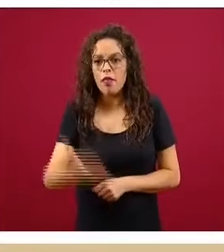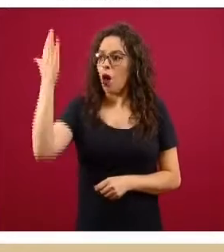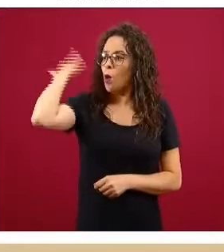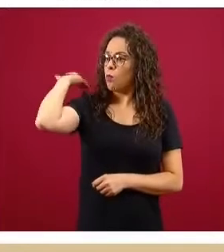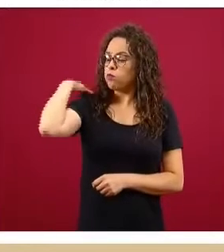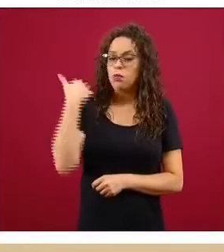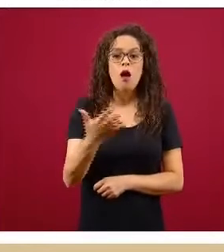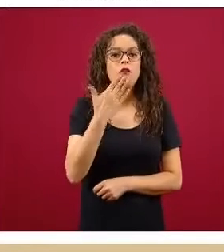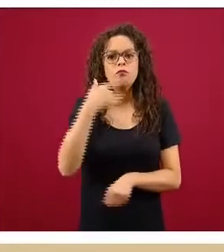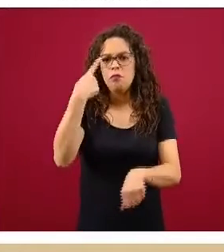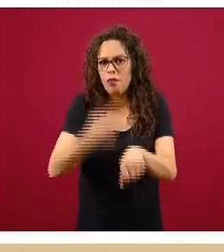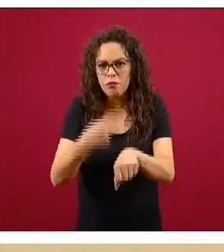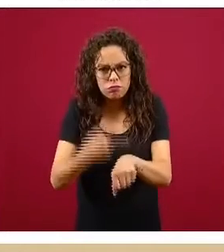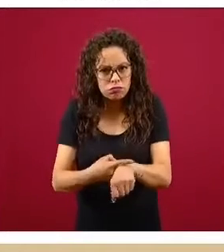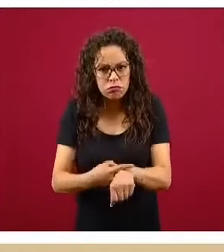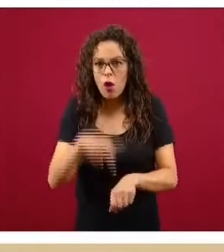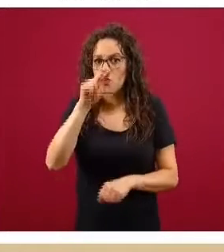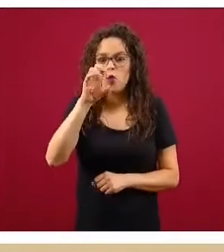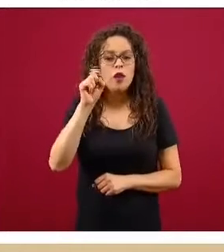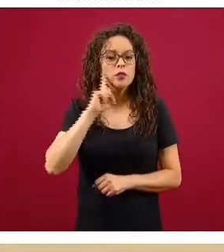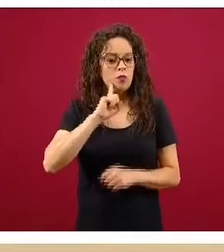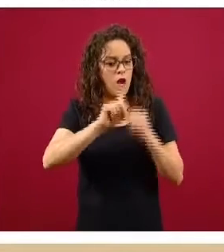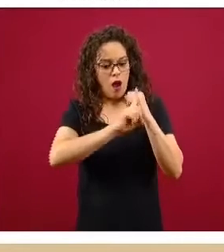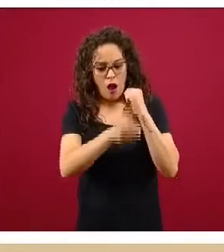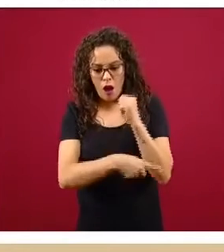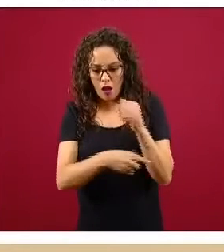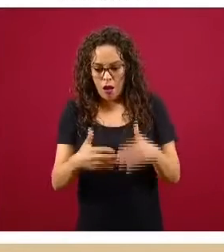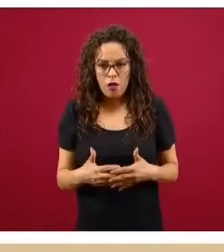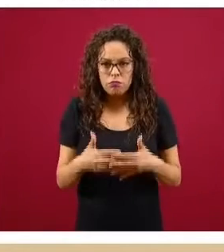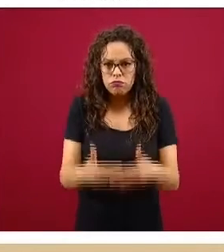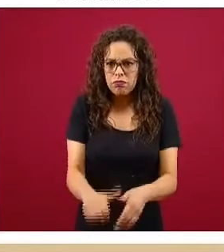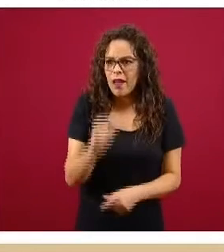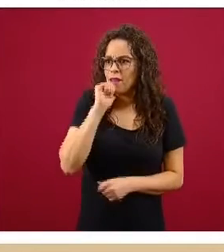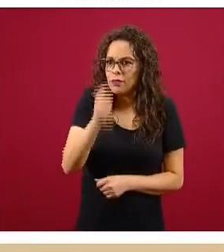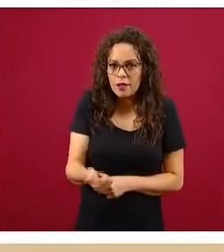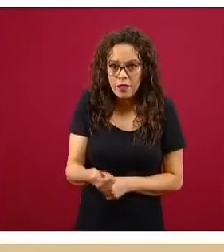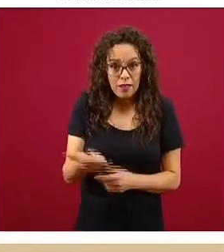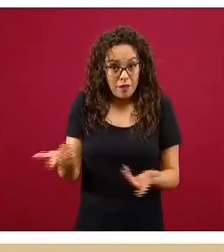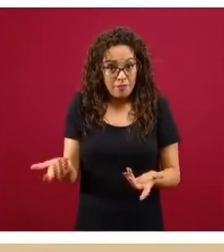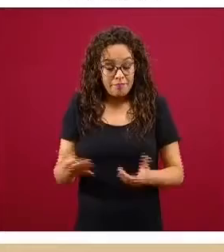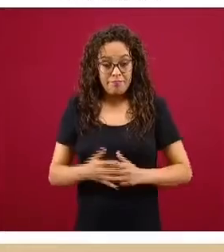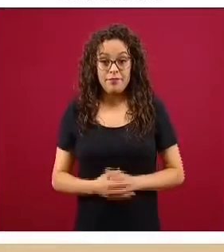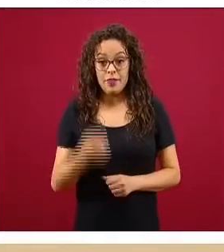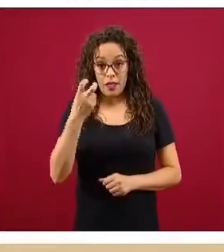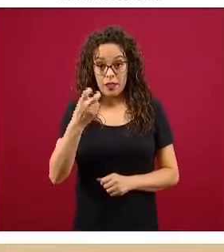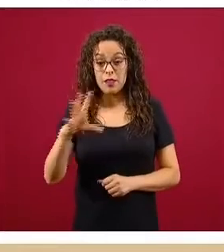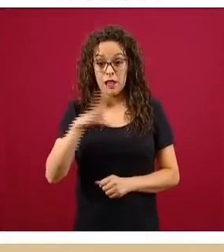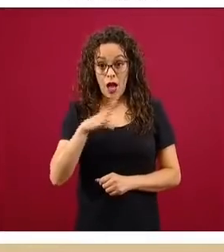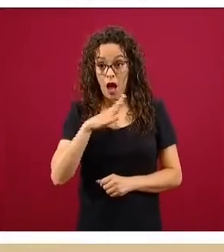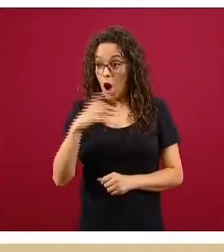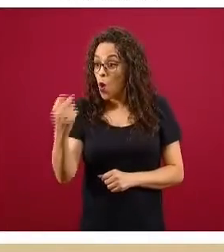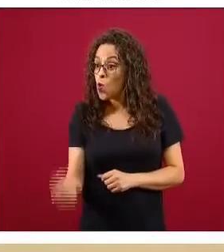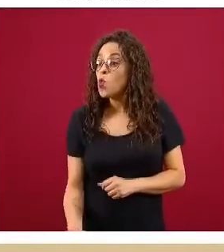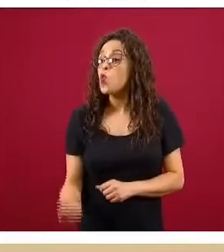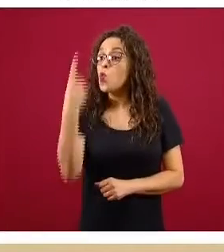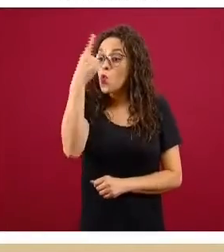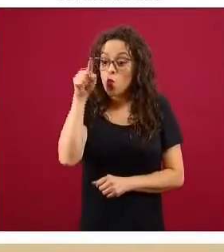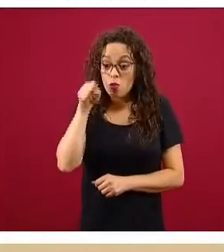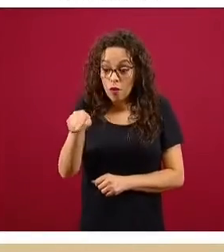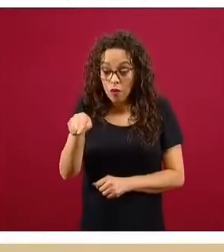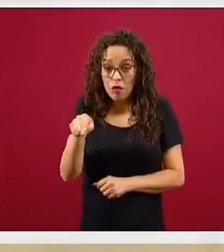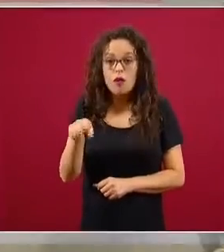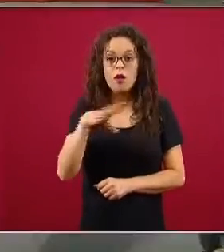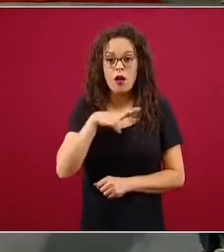obstructiva crónica, ni eran mujeres embarazadas, que son los factores de riesgo que se han ido catalogando. Que tenían uno de ellos, solamente uno de